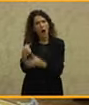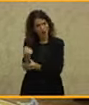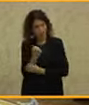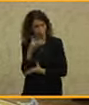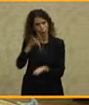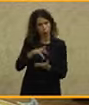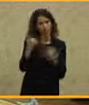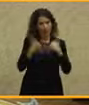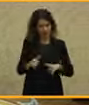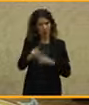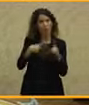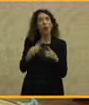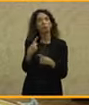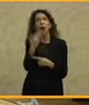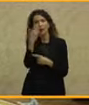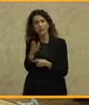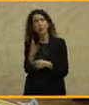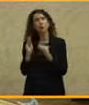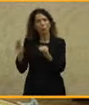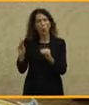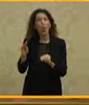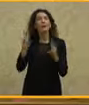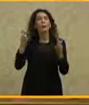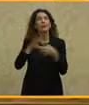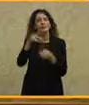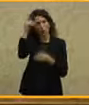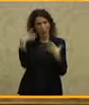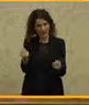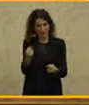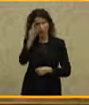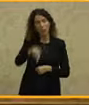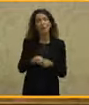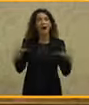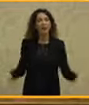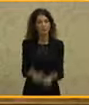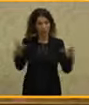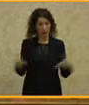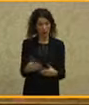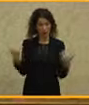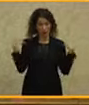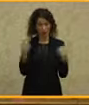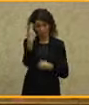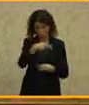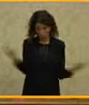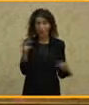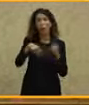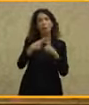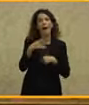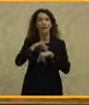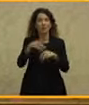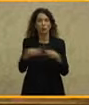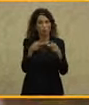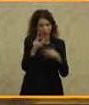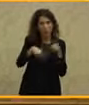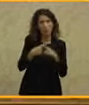apoyo a este acto y su actitud ante la salud mental. Y por otra parte, animando a los responsables públicos, a los agentes